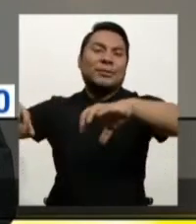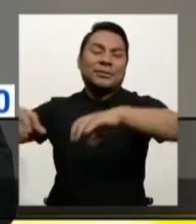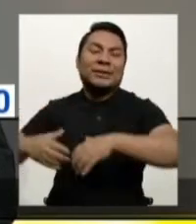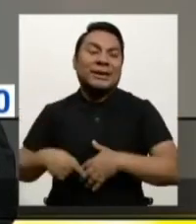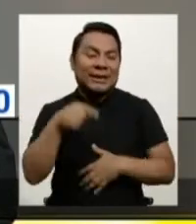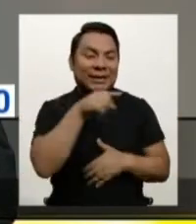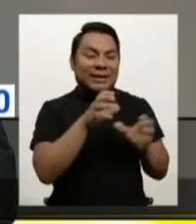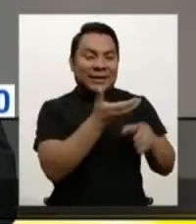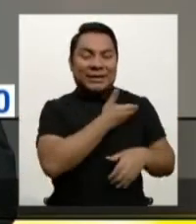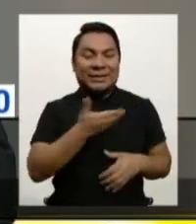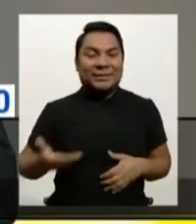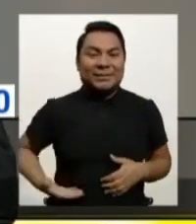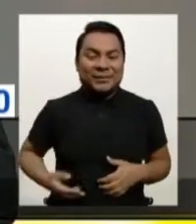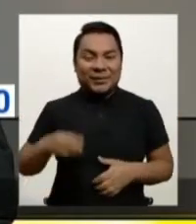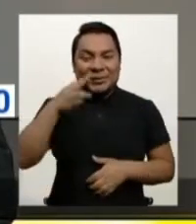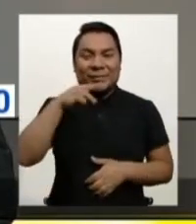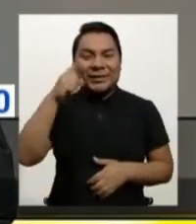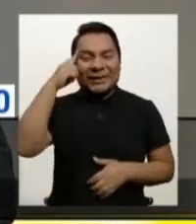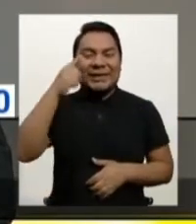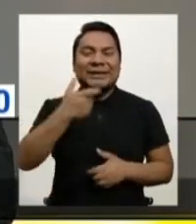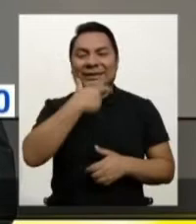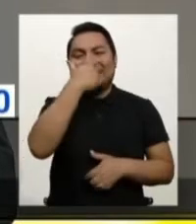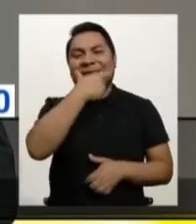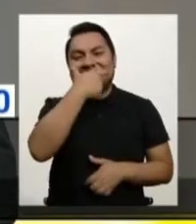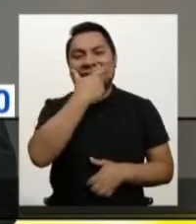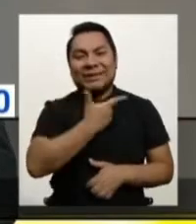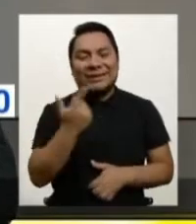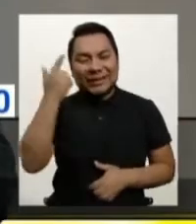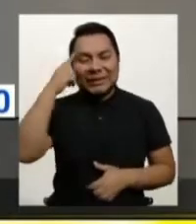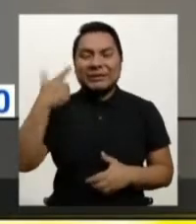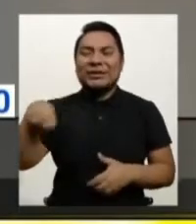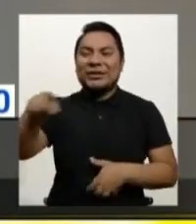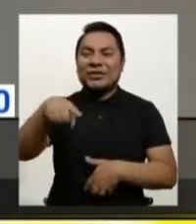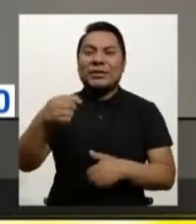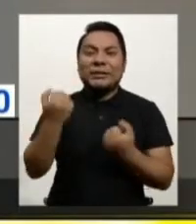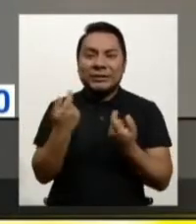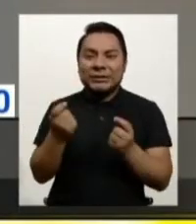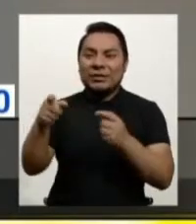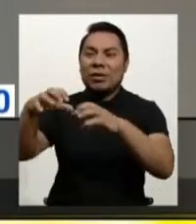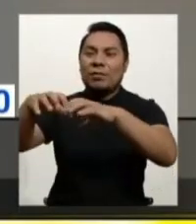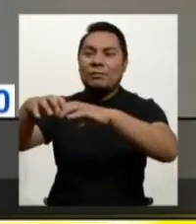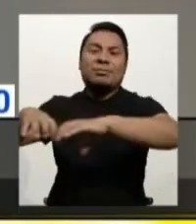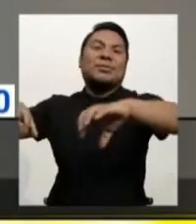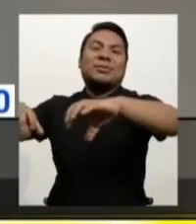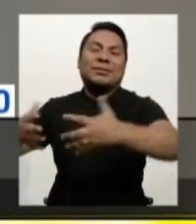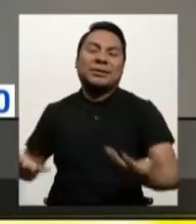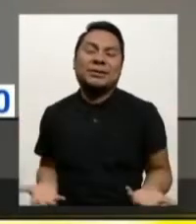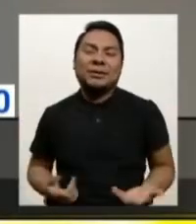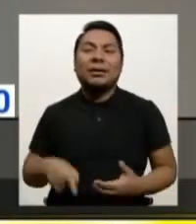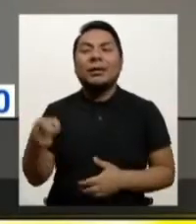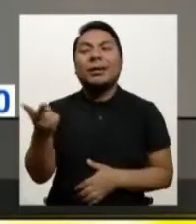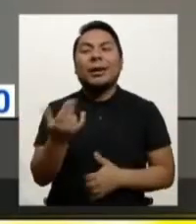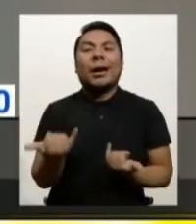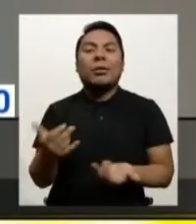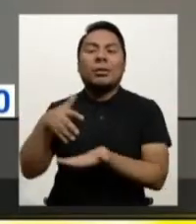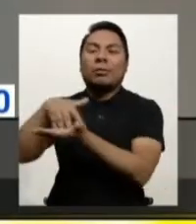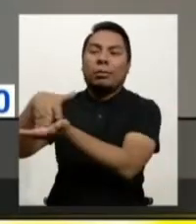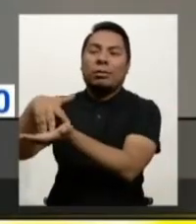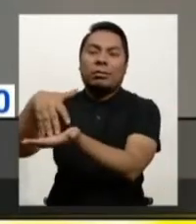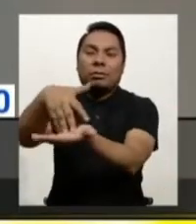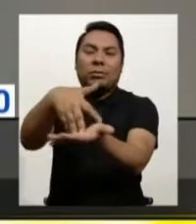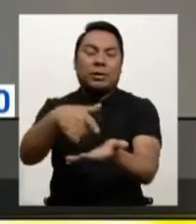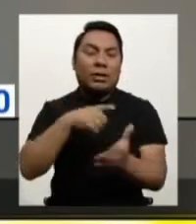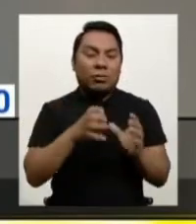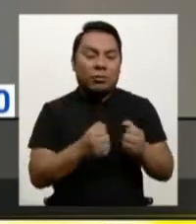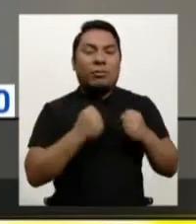suya finalmente, ¿no? Como tú dices, o sea, ha logrado dividir a la oposición, lo cual hace que el panorama sea muy gris para lo que